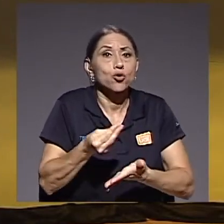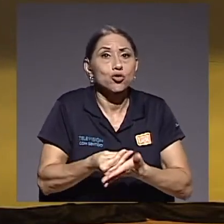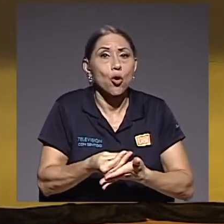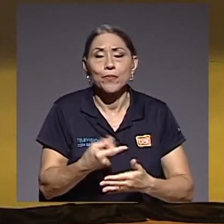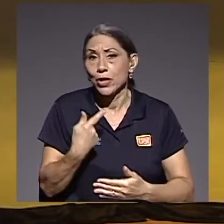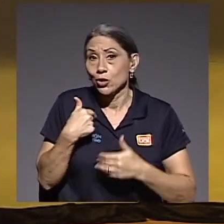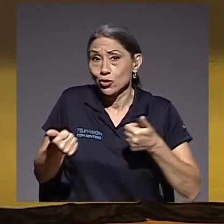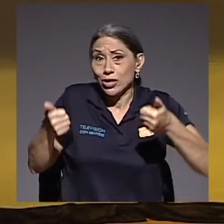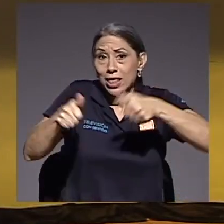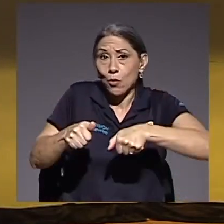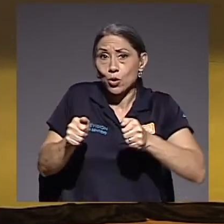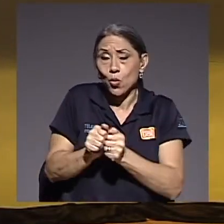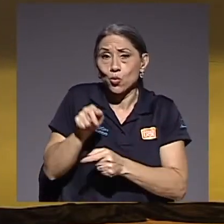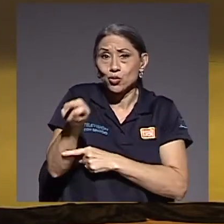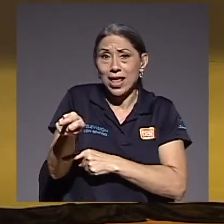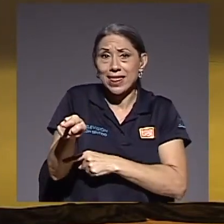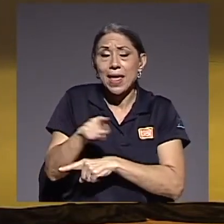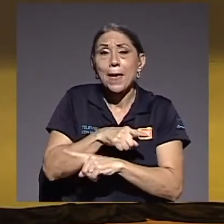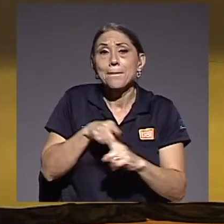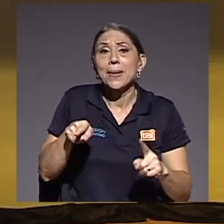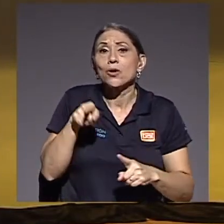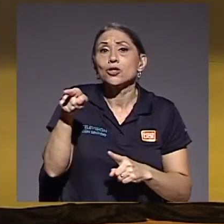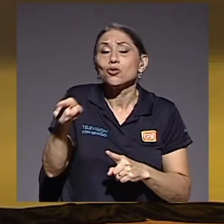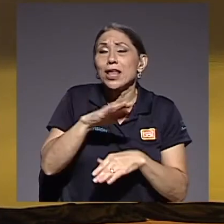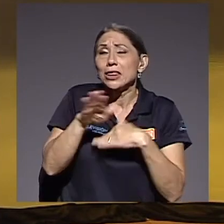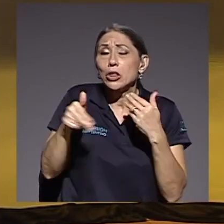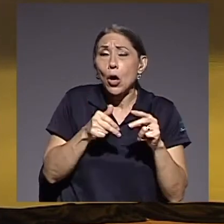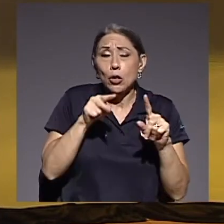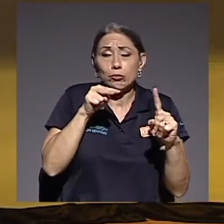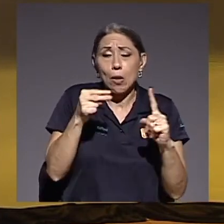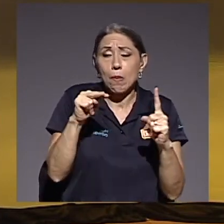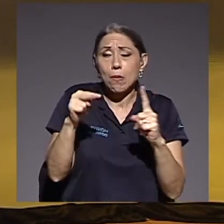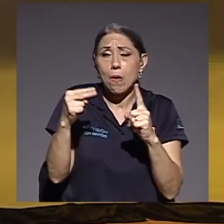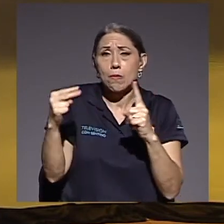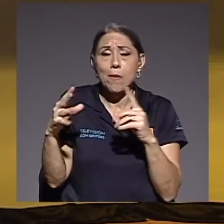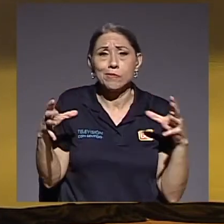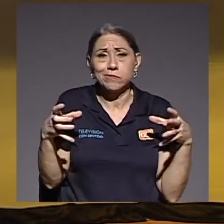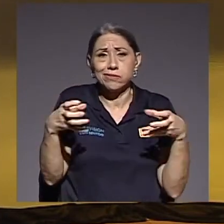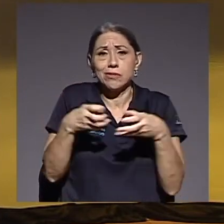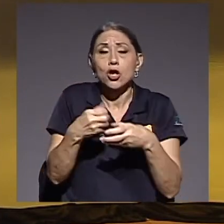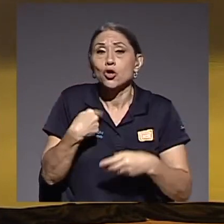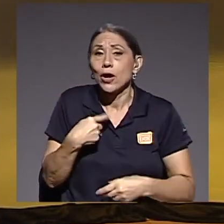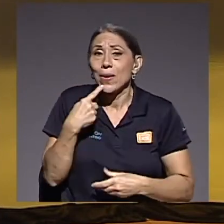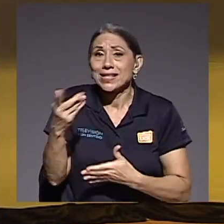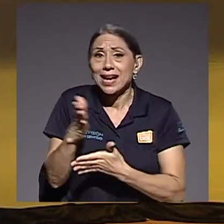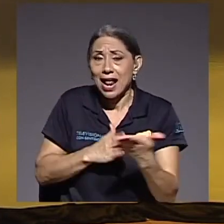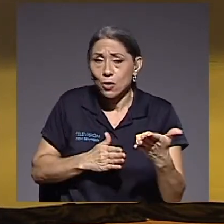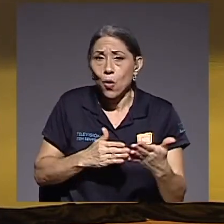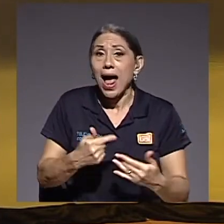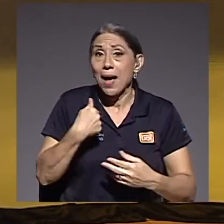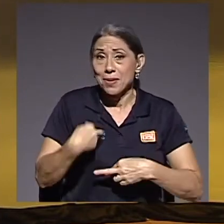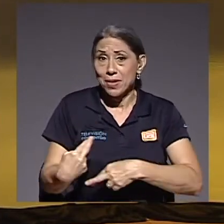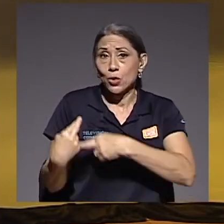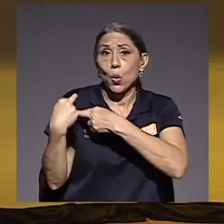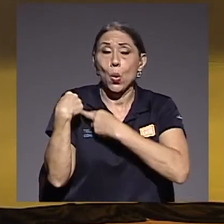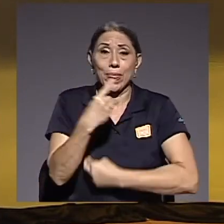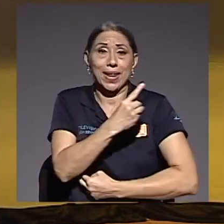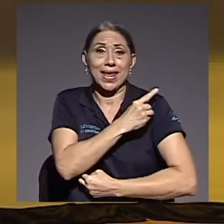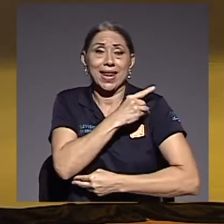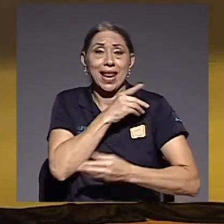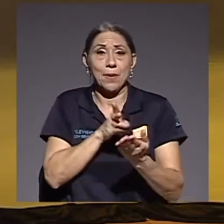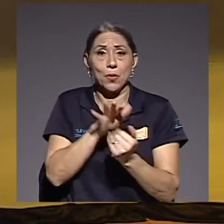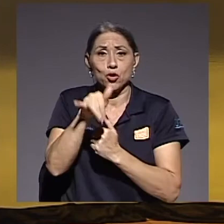que usted coge todos los costos y los conjuga. Y yo le voy a decir algo, a mí me tocó dirigir el proyecto